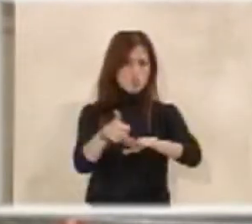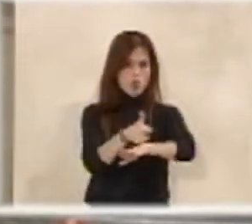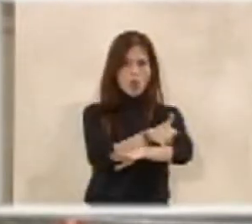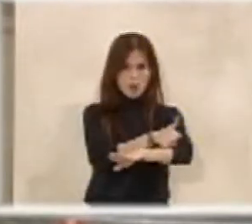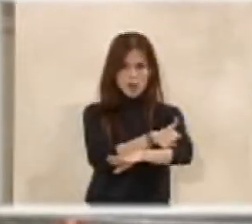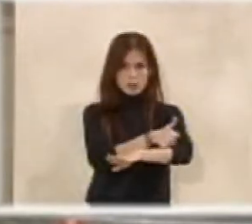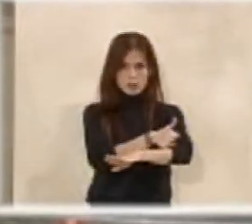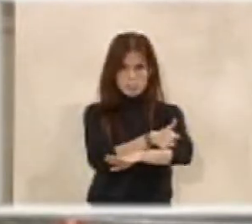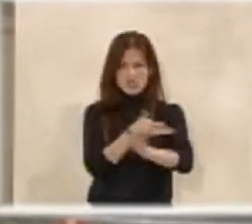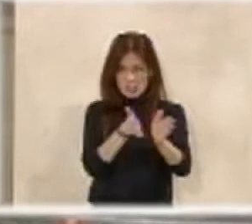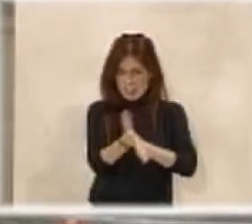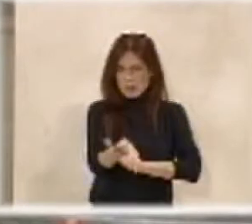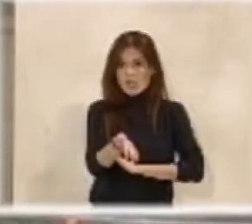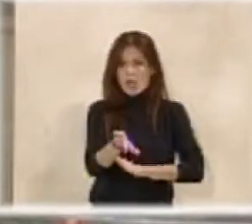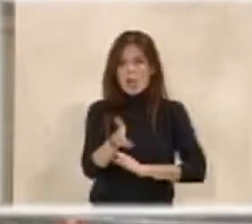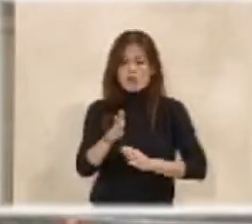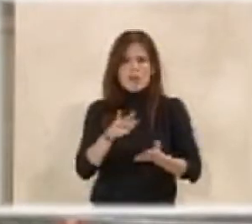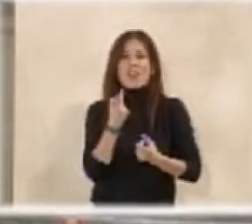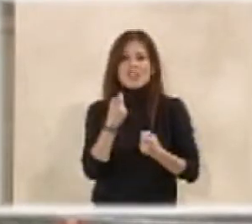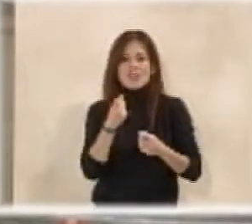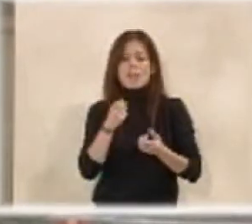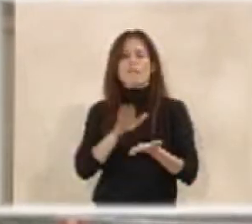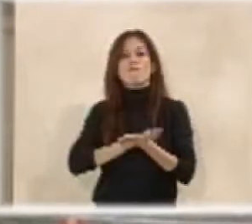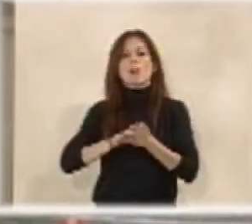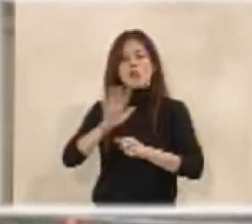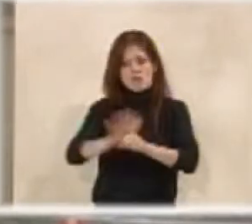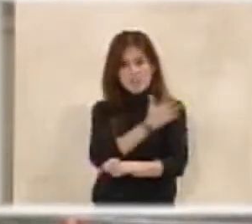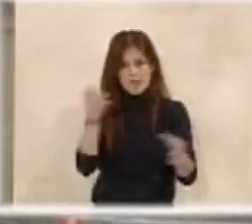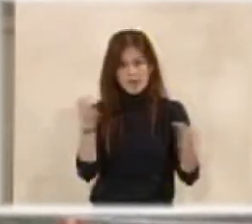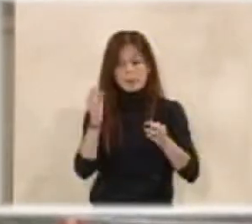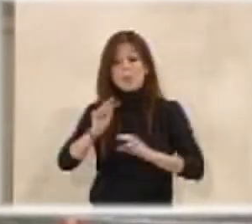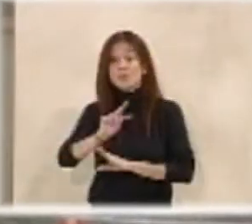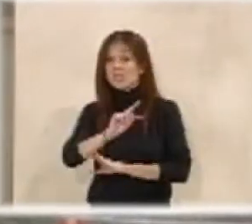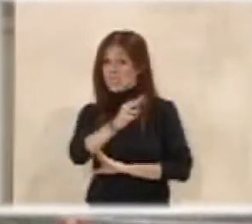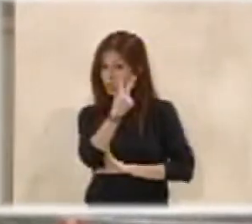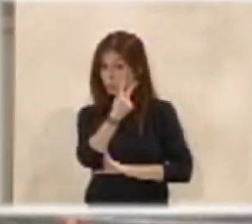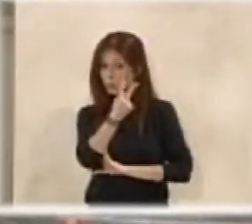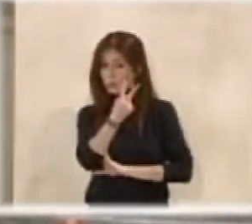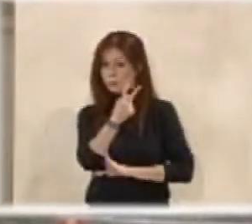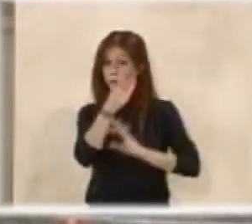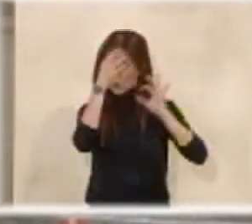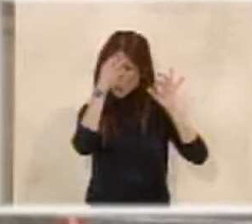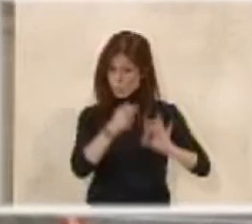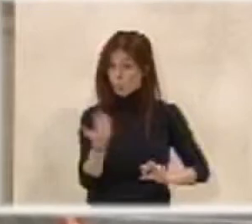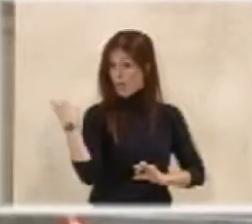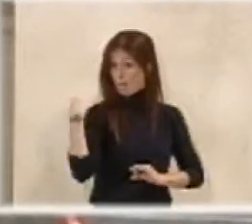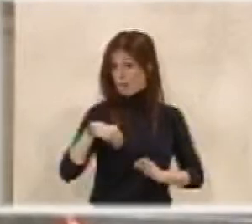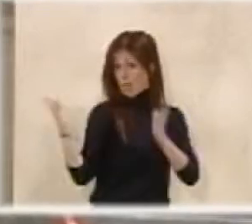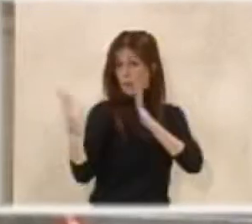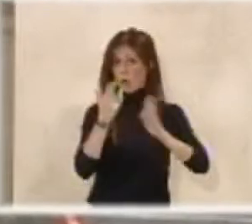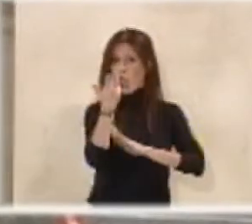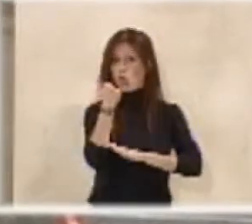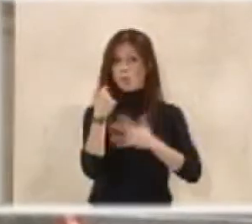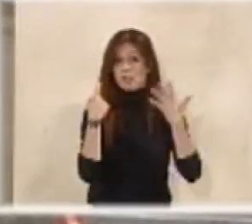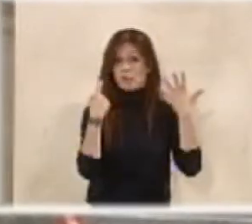es una prestación básica garantizada. Segundo lugar, desde la misma época, desde el